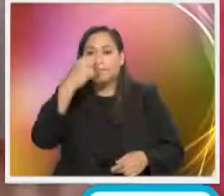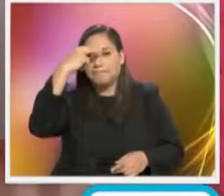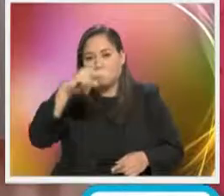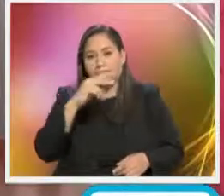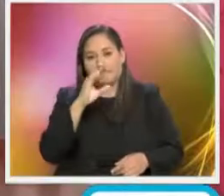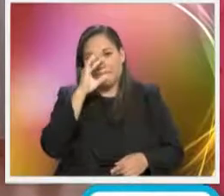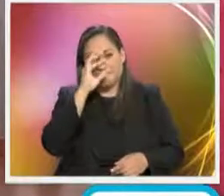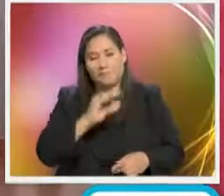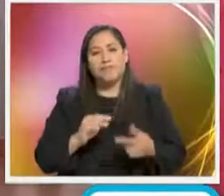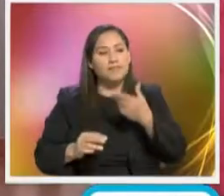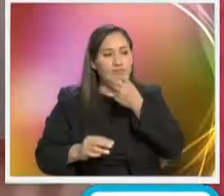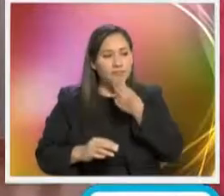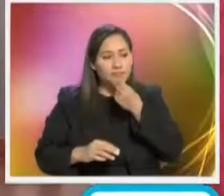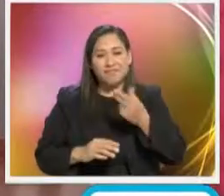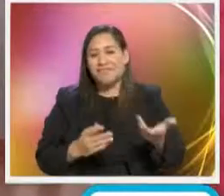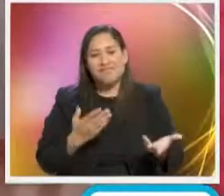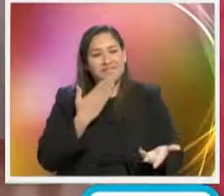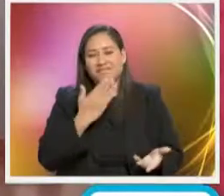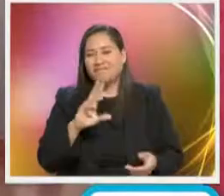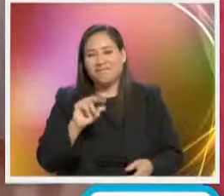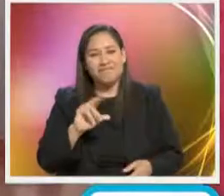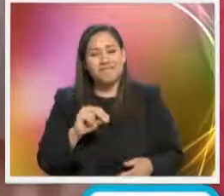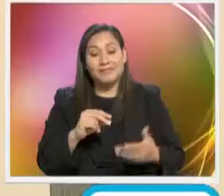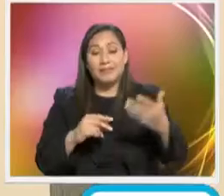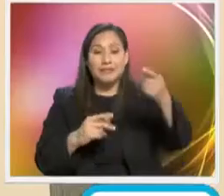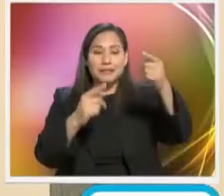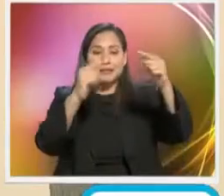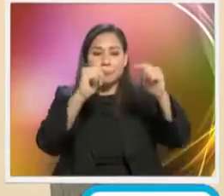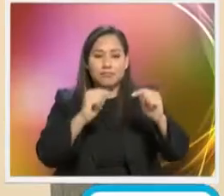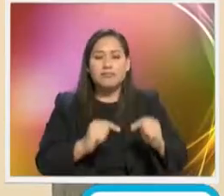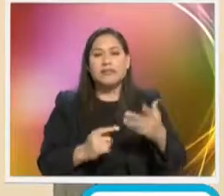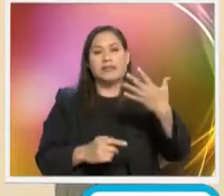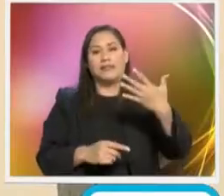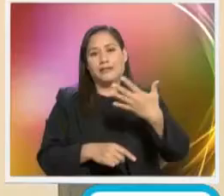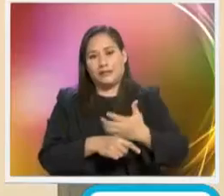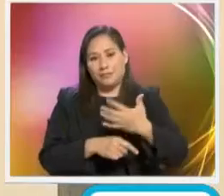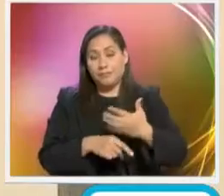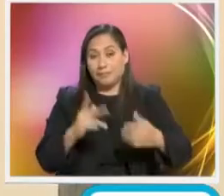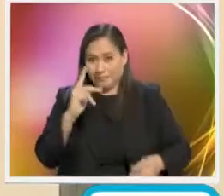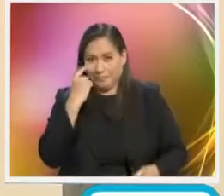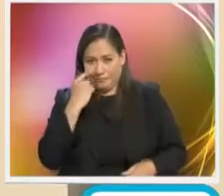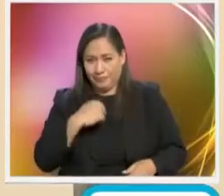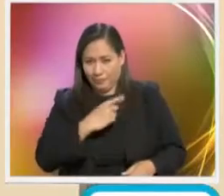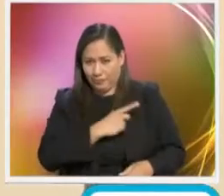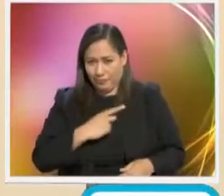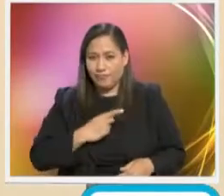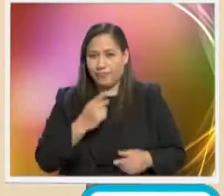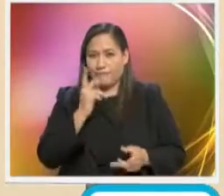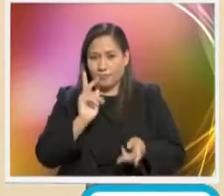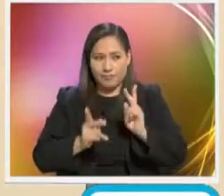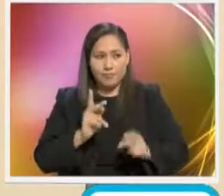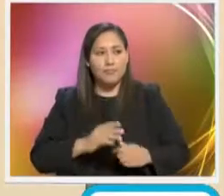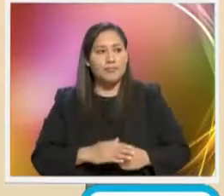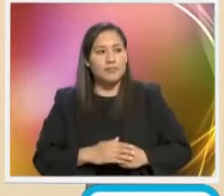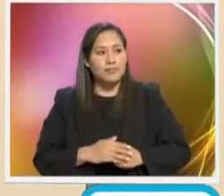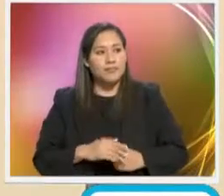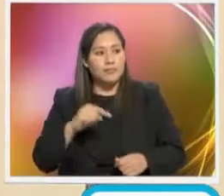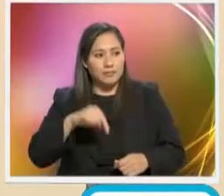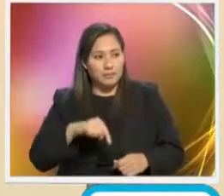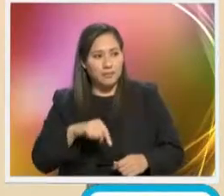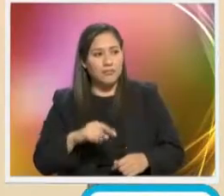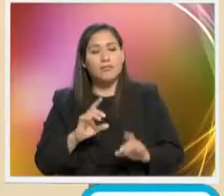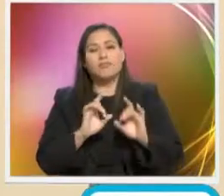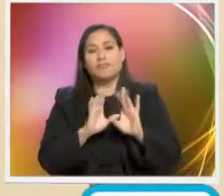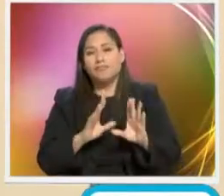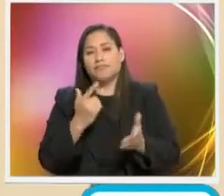mexicanos varonil, ¿verdad? No les fue bien, quedan en el quinto lugar, pero lo que te tengo que platicar, mi buen Quique, aquí